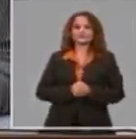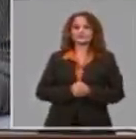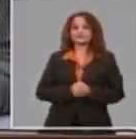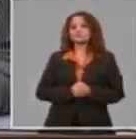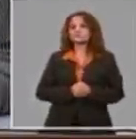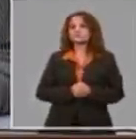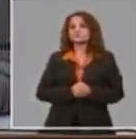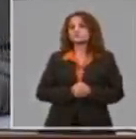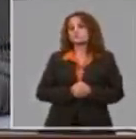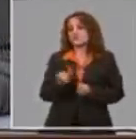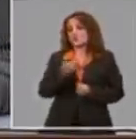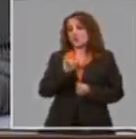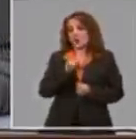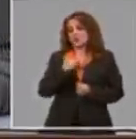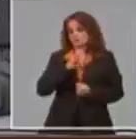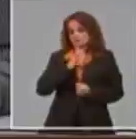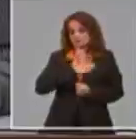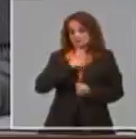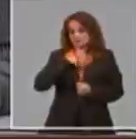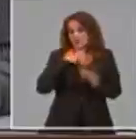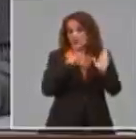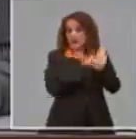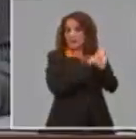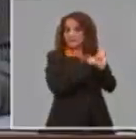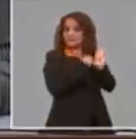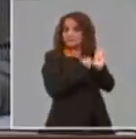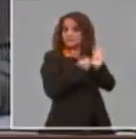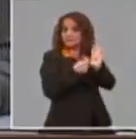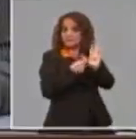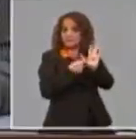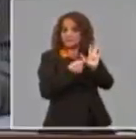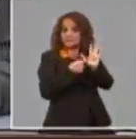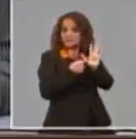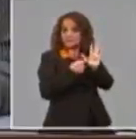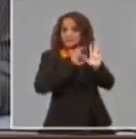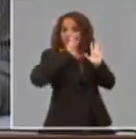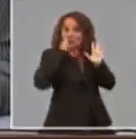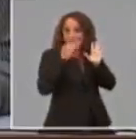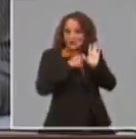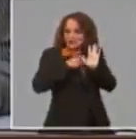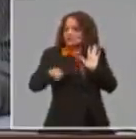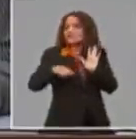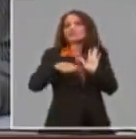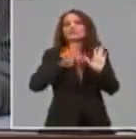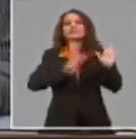su utilidad que nos da nuestra legislación porque estamos defendiendo la